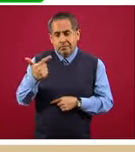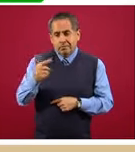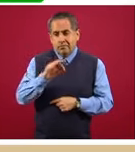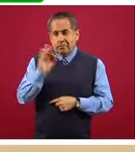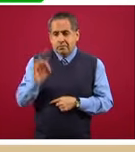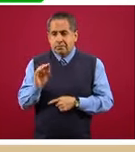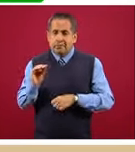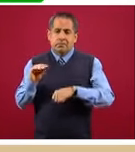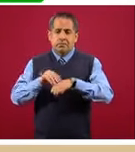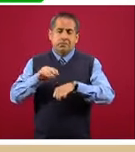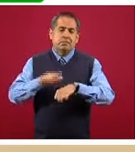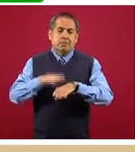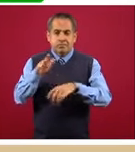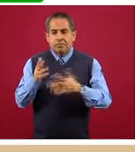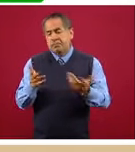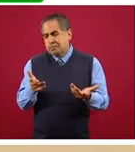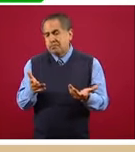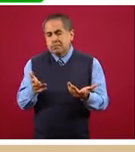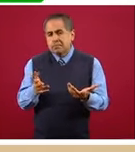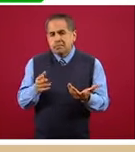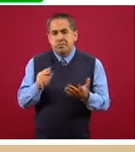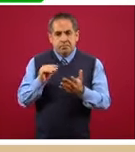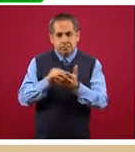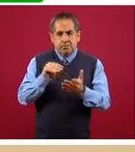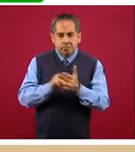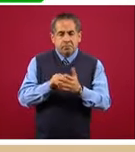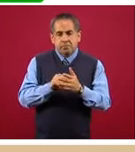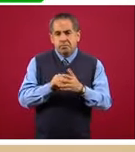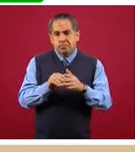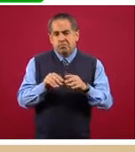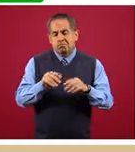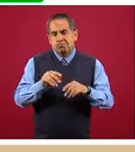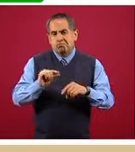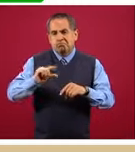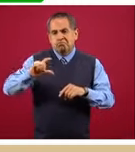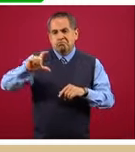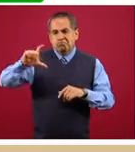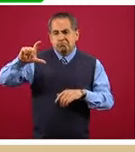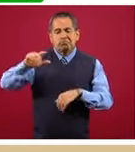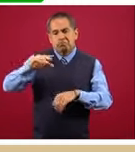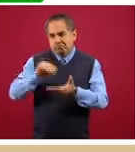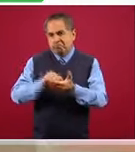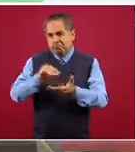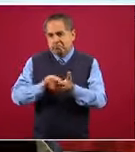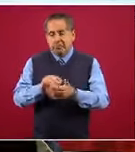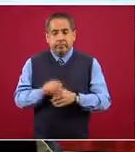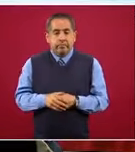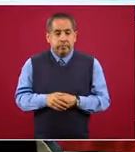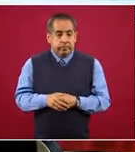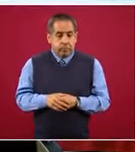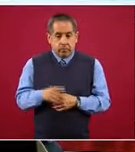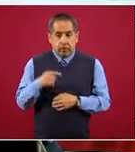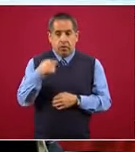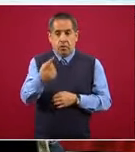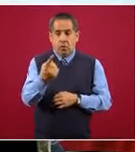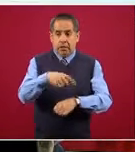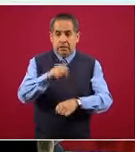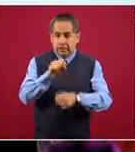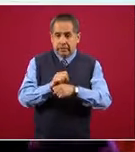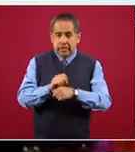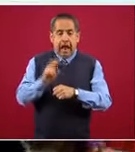aquí podemos entonces ver precisamente esta tendencia ascendente. Ya a principios de la próxima semana empezaremos